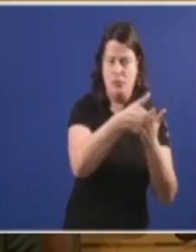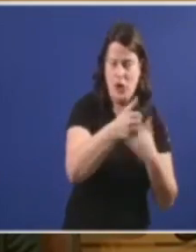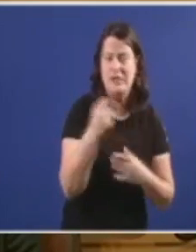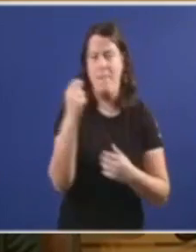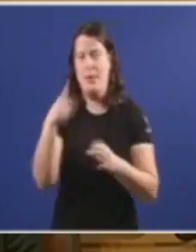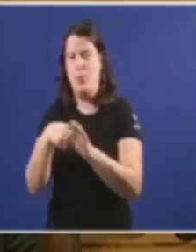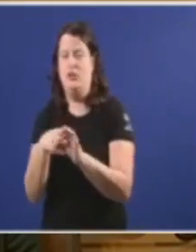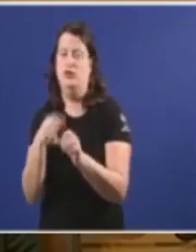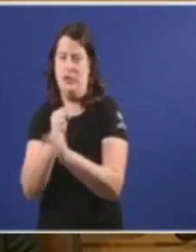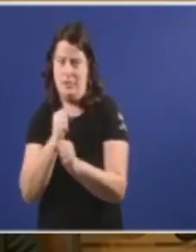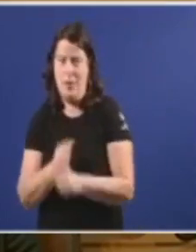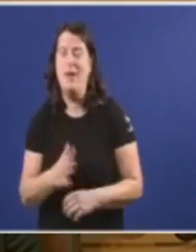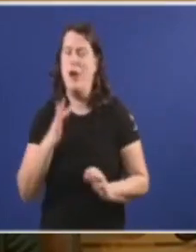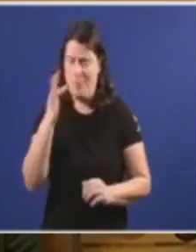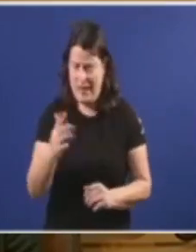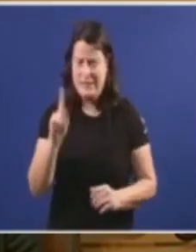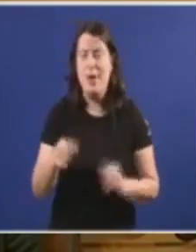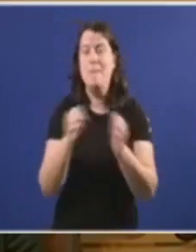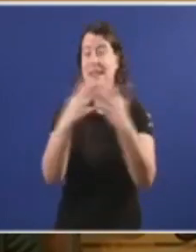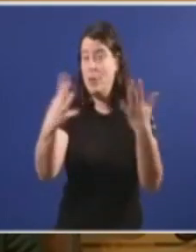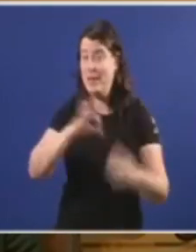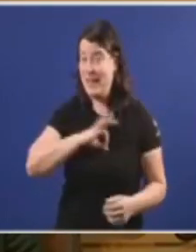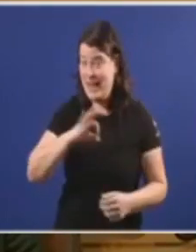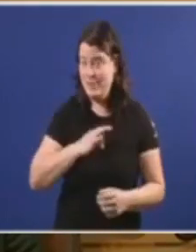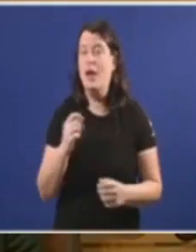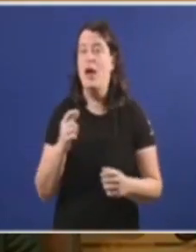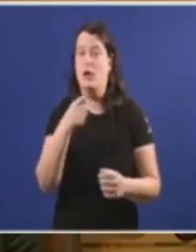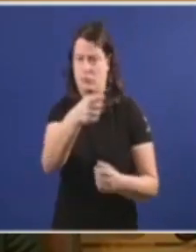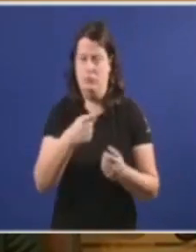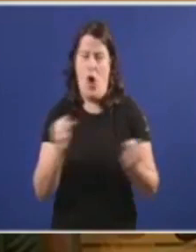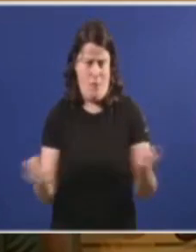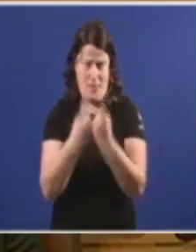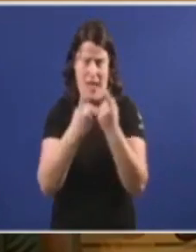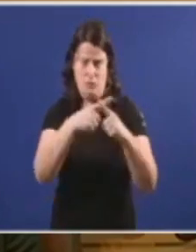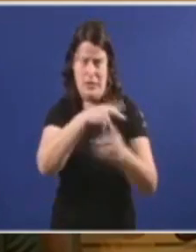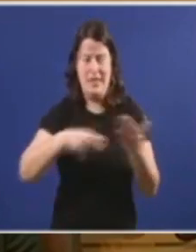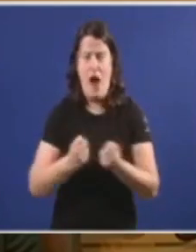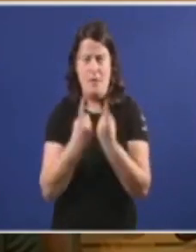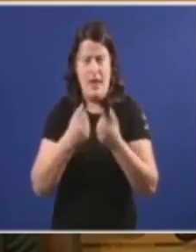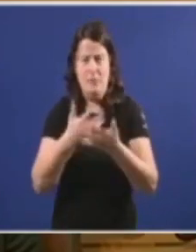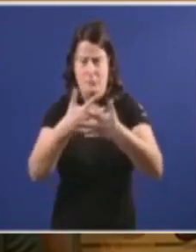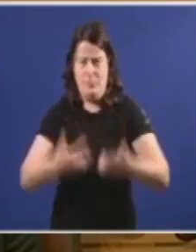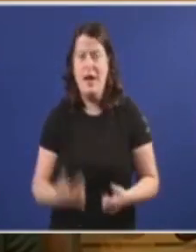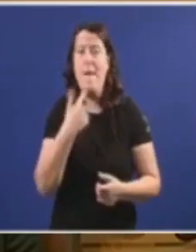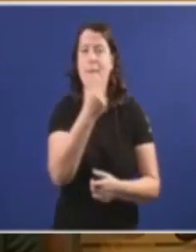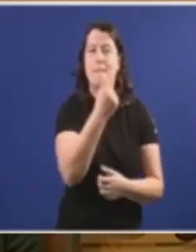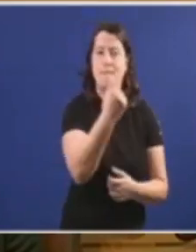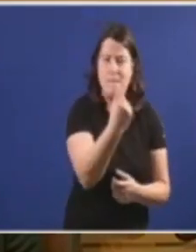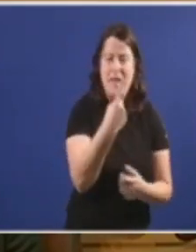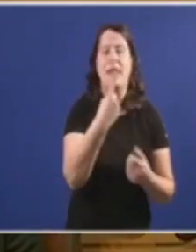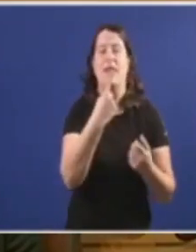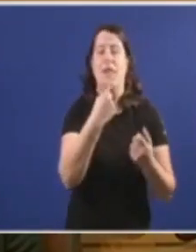empregos. Pero hai máis. O 29 de xaneiro, comunicado oficial da Xunta, a mesma planta sobe a 1.140 millóns